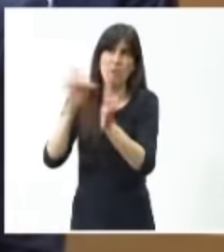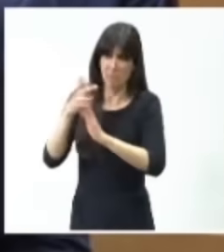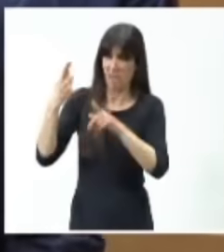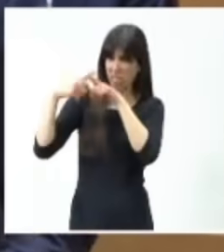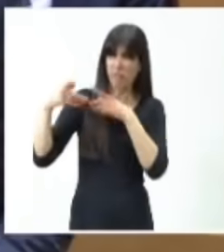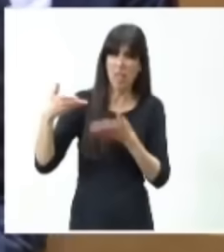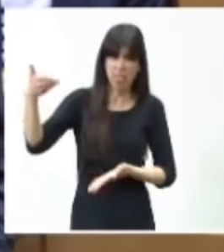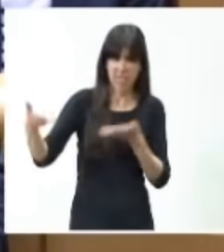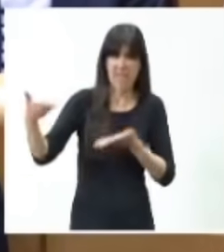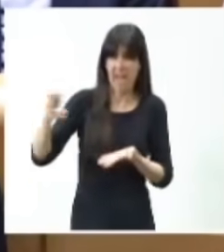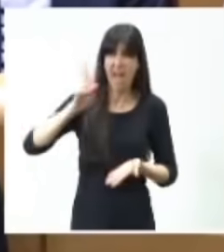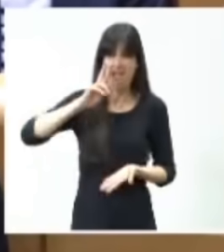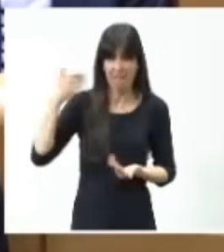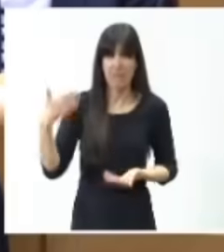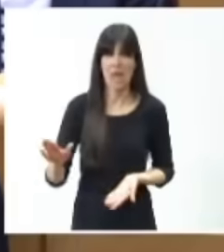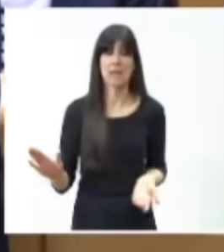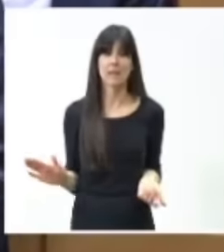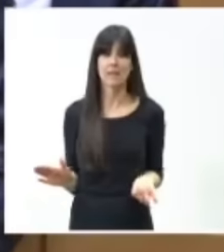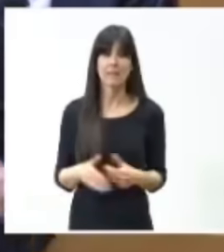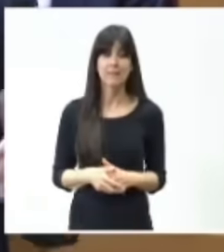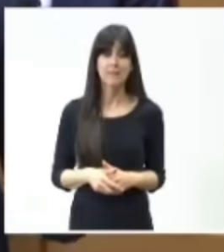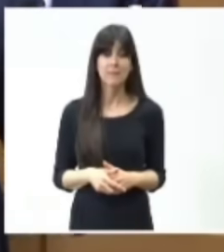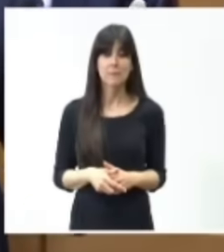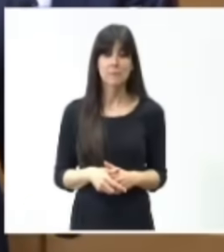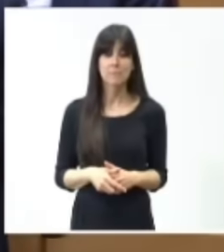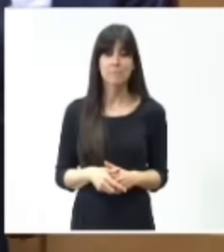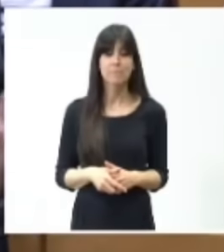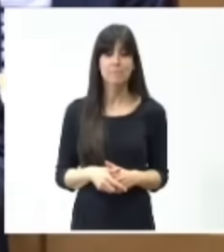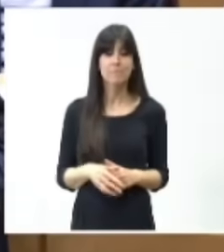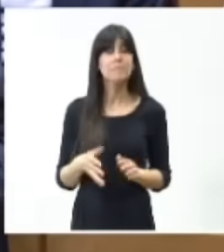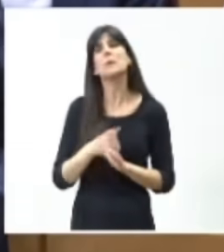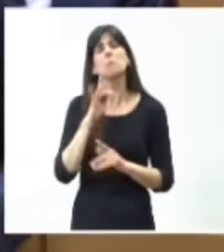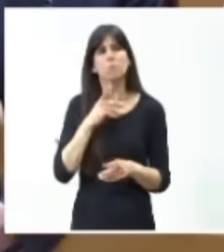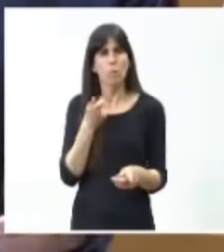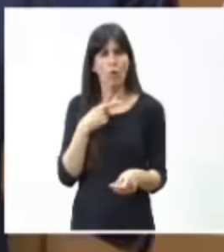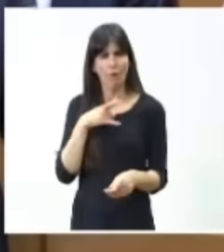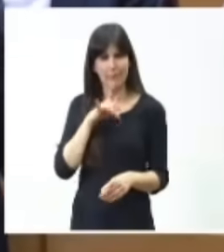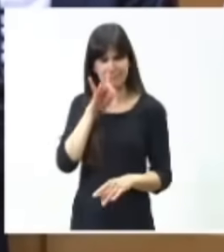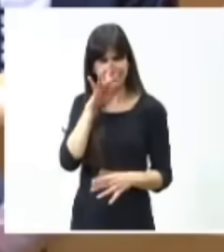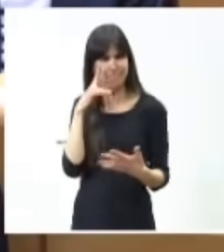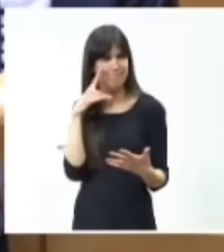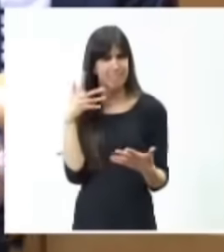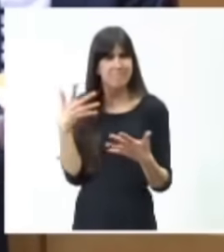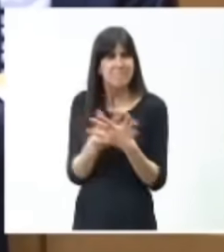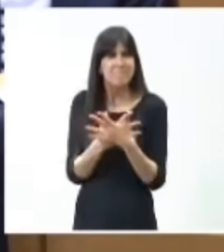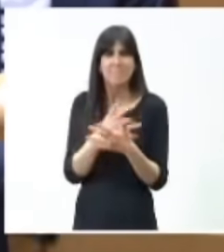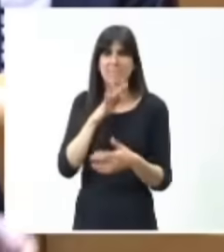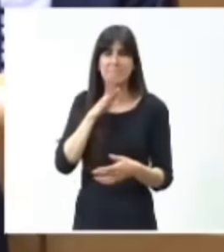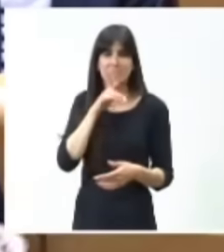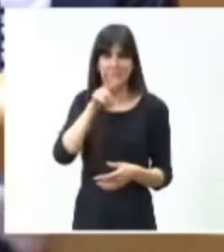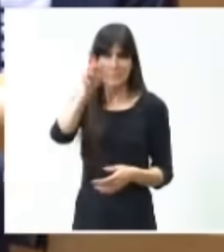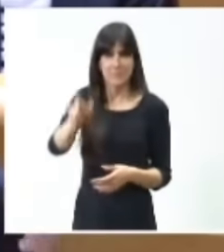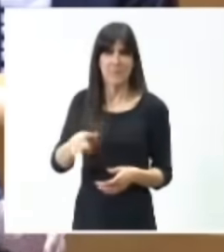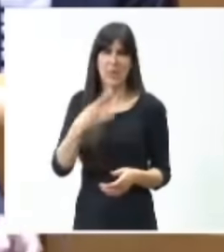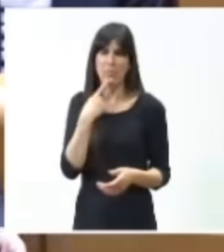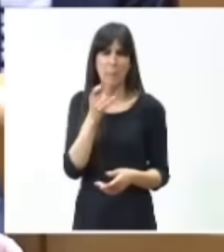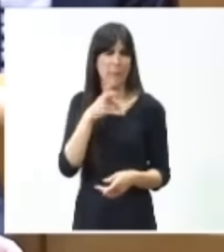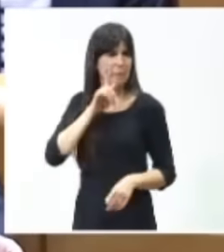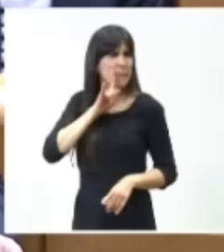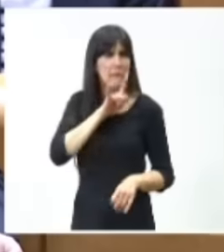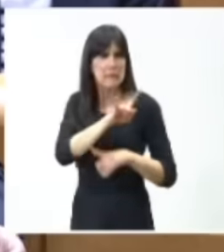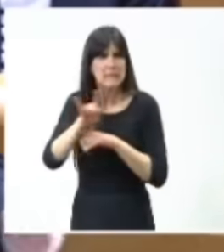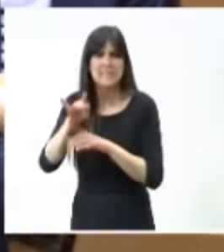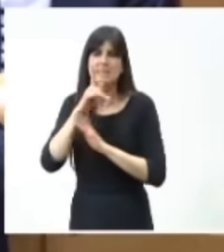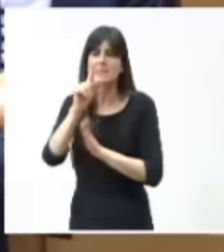ustedes y nosotros. Y mire, me ha llenado de perplejidad que su señoría figure, ahora que estamos hablando de bulos, como